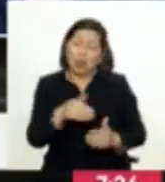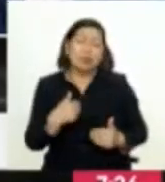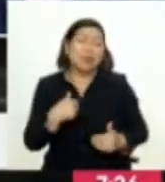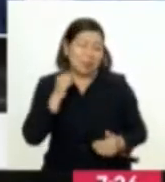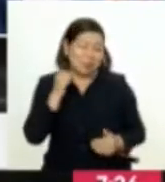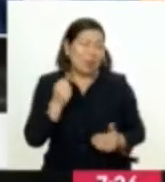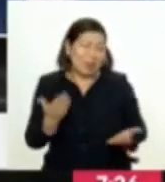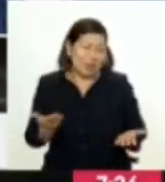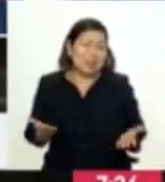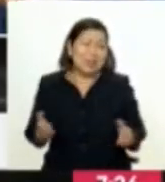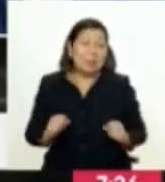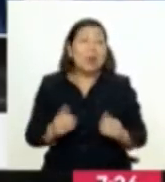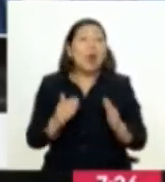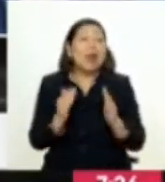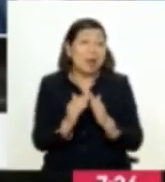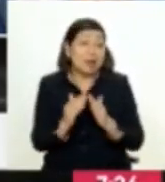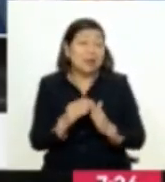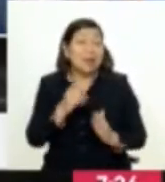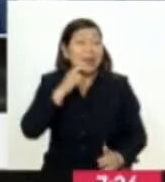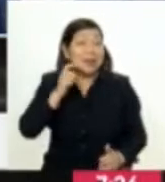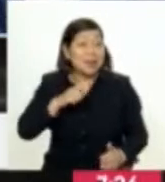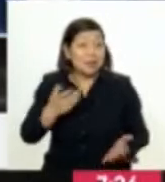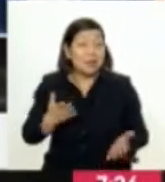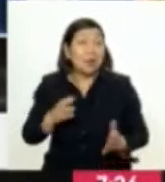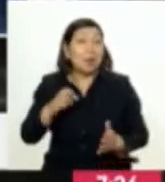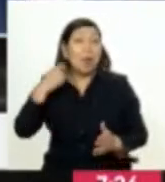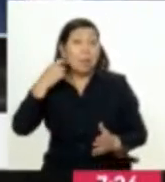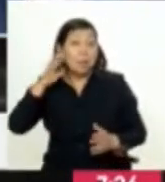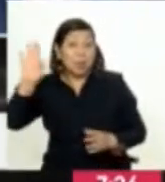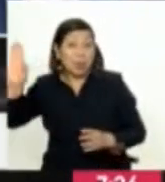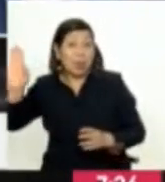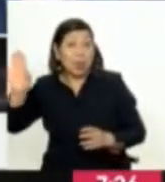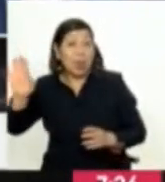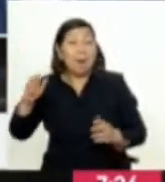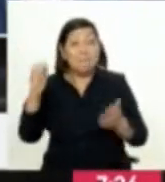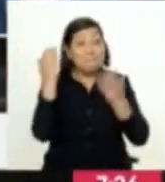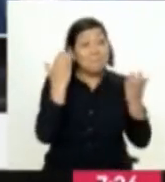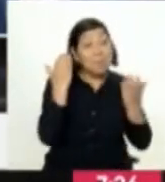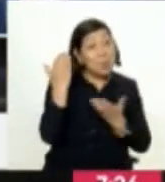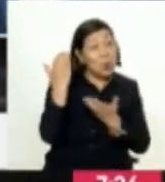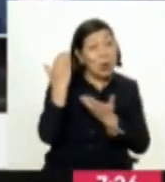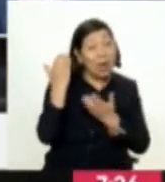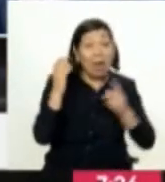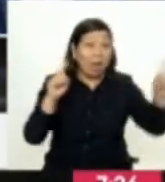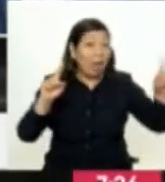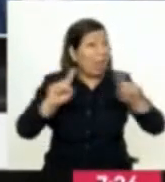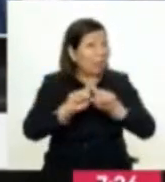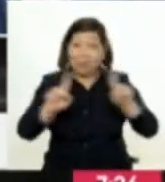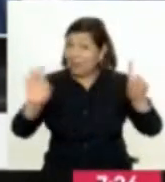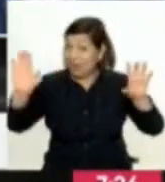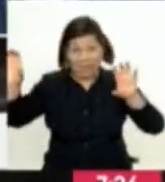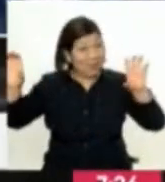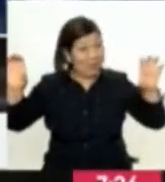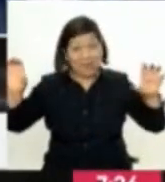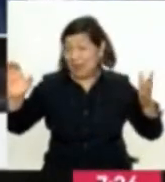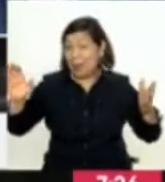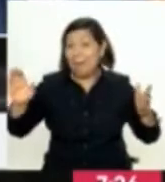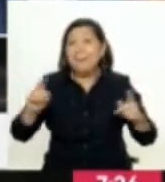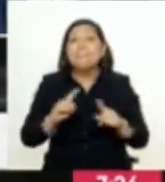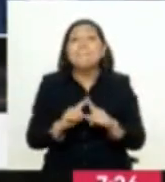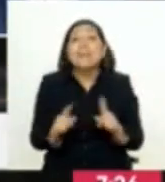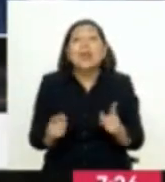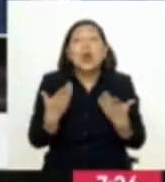la vivienda, ¿no es cierto? Pero la vivienda que uno necesita en Puno y en Piura son distintas. O sea, la P de Perú es la misma, pero